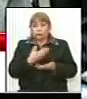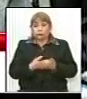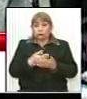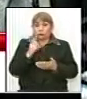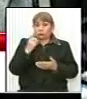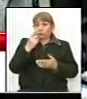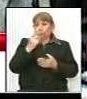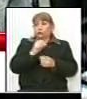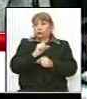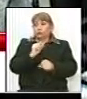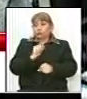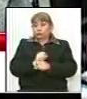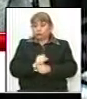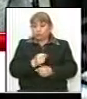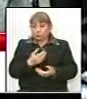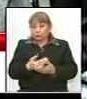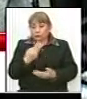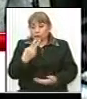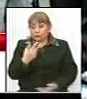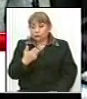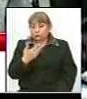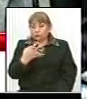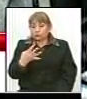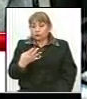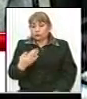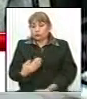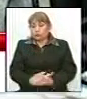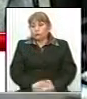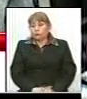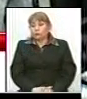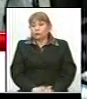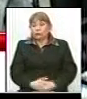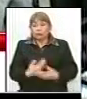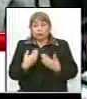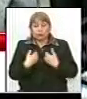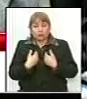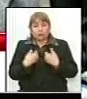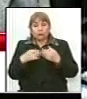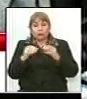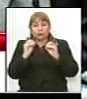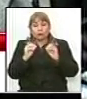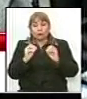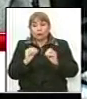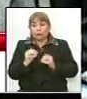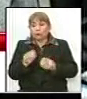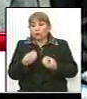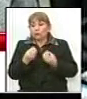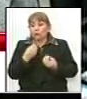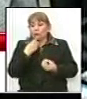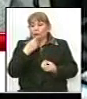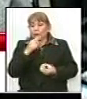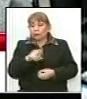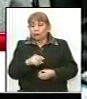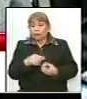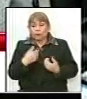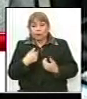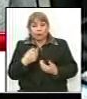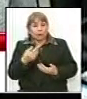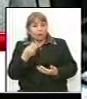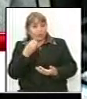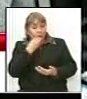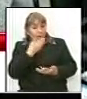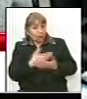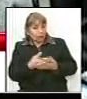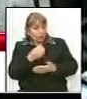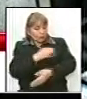consulta yo he iniciado posiblemente 2, 3 o 4 nuevos fármacos que tengo que ver qué tal le han caído, cómo los está tomando, si estoy controlando bien